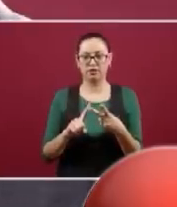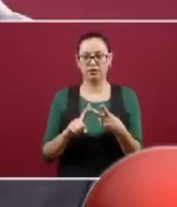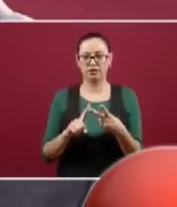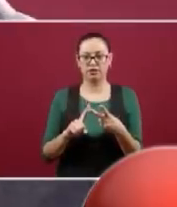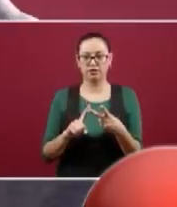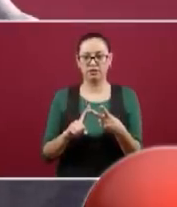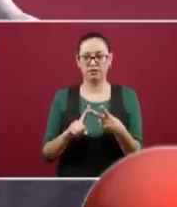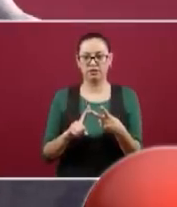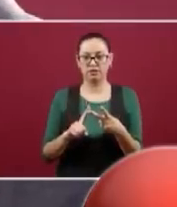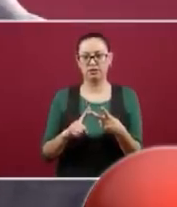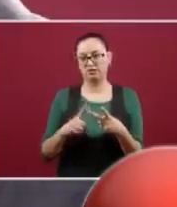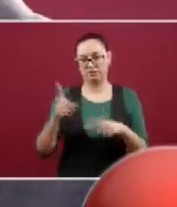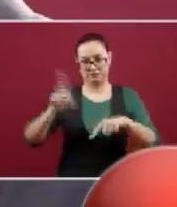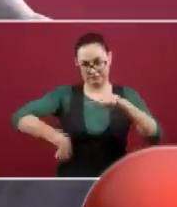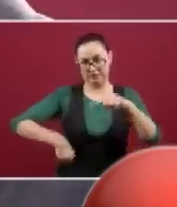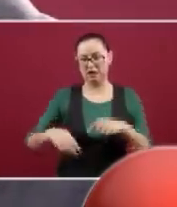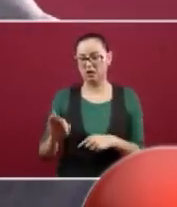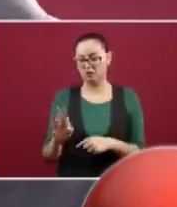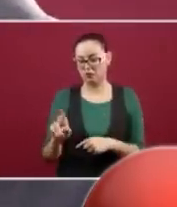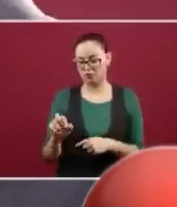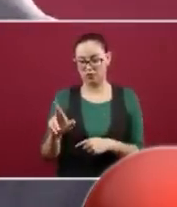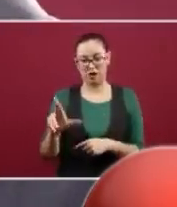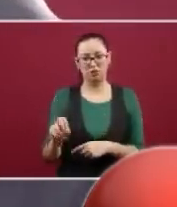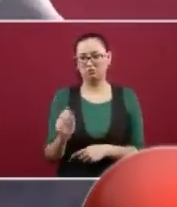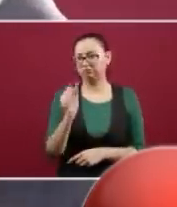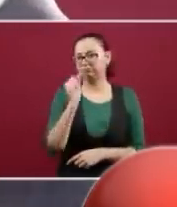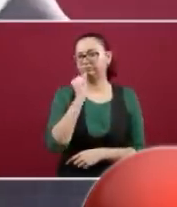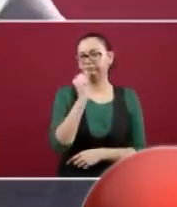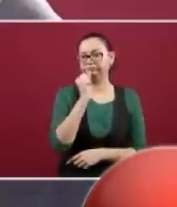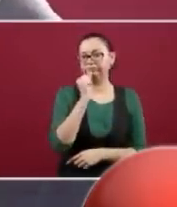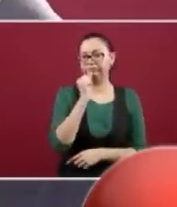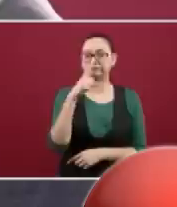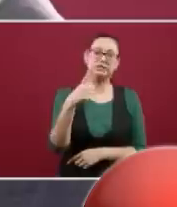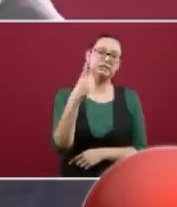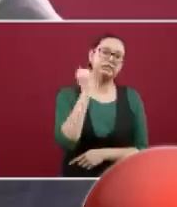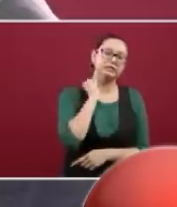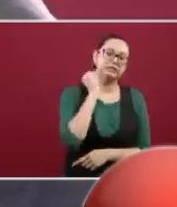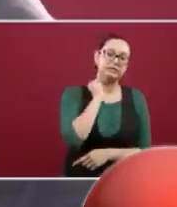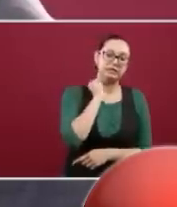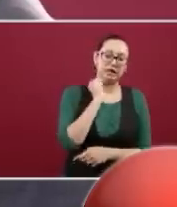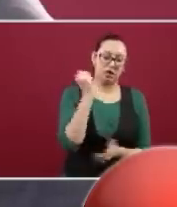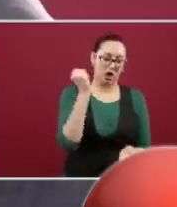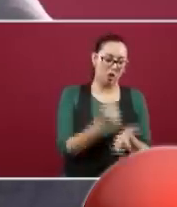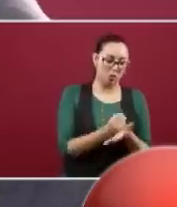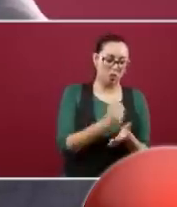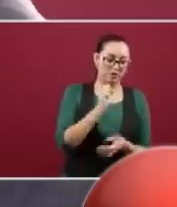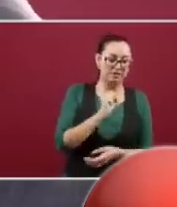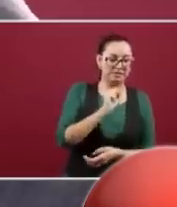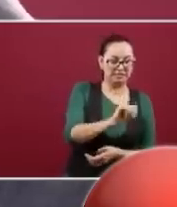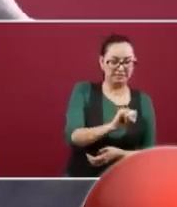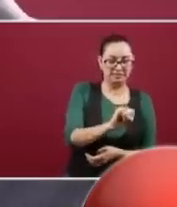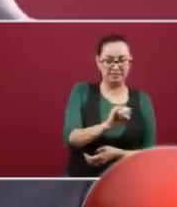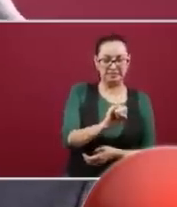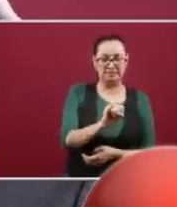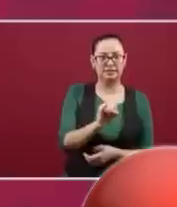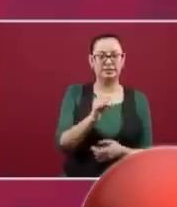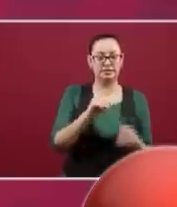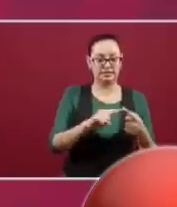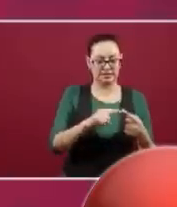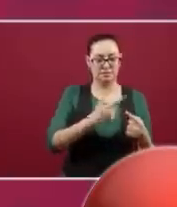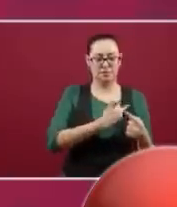derogación del fuero, porque en el Senado se aprueba quitar el fuero al